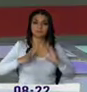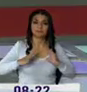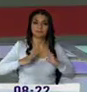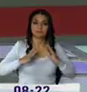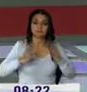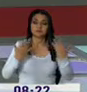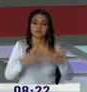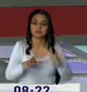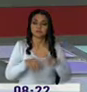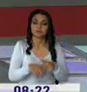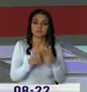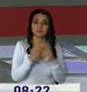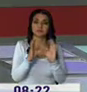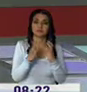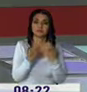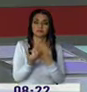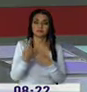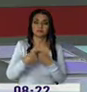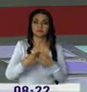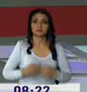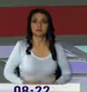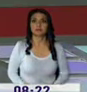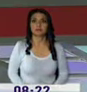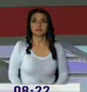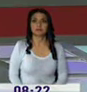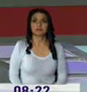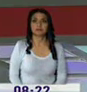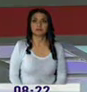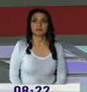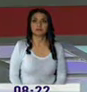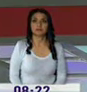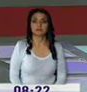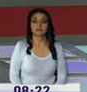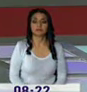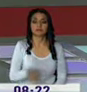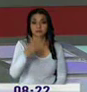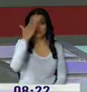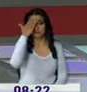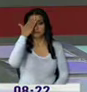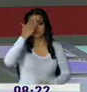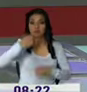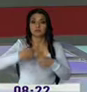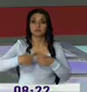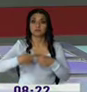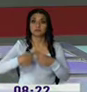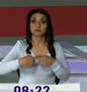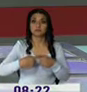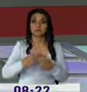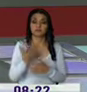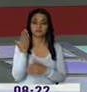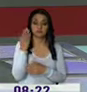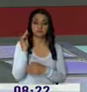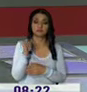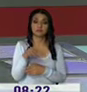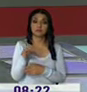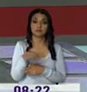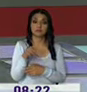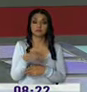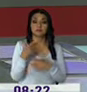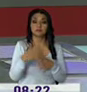y estamos hablando también de la reincorporación. ¿Saben ustedes que Quito llegó, me parece que es el martes anterior,